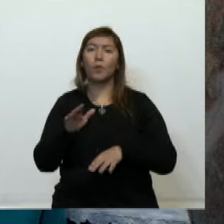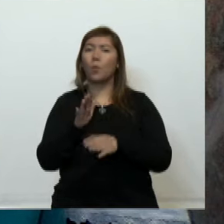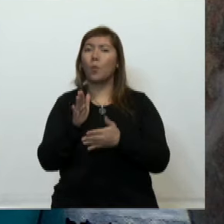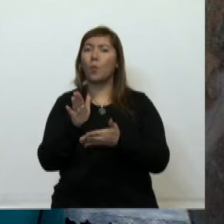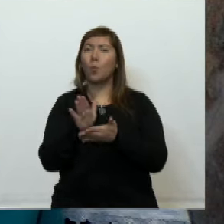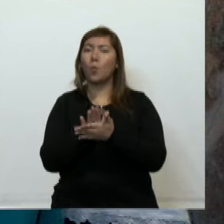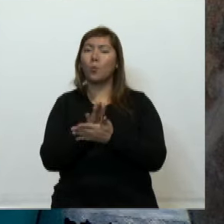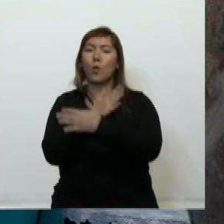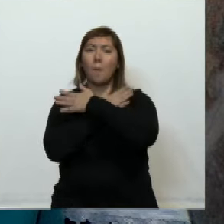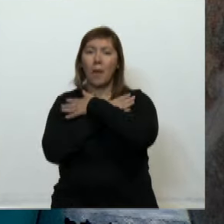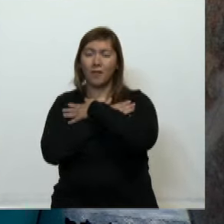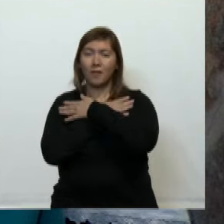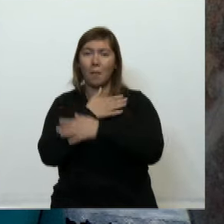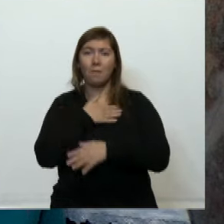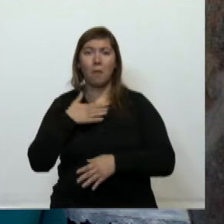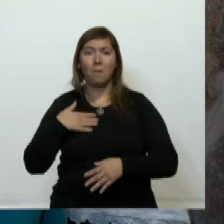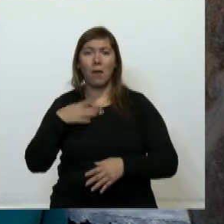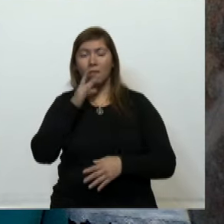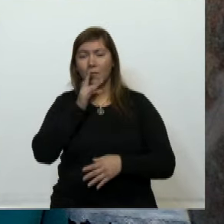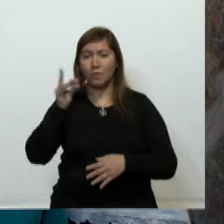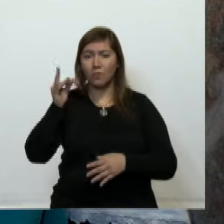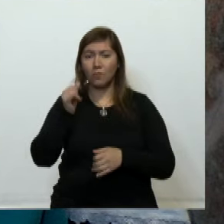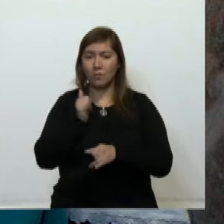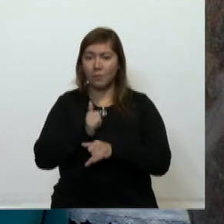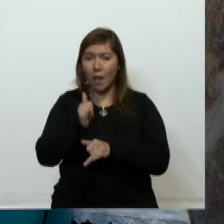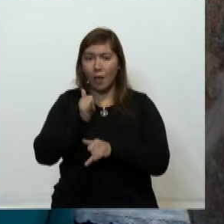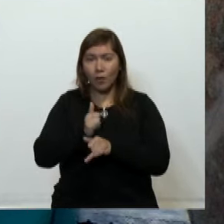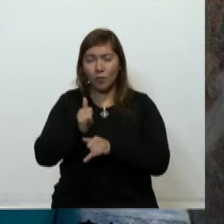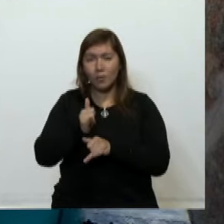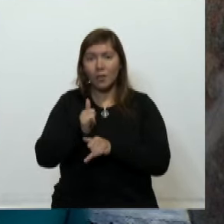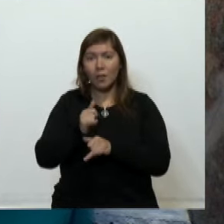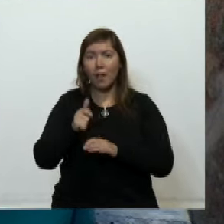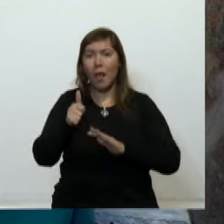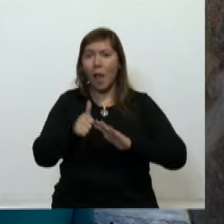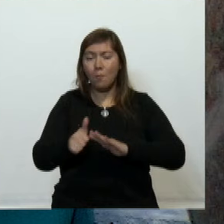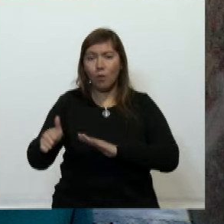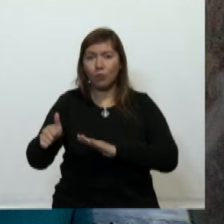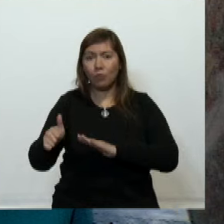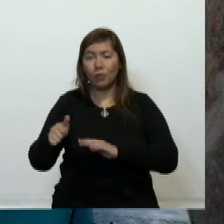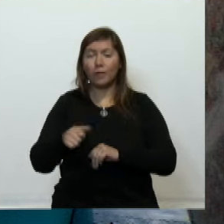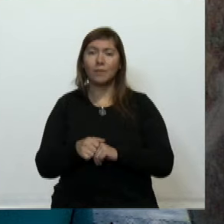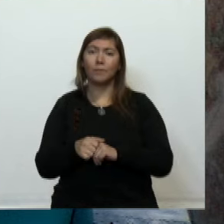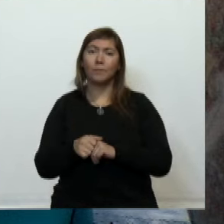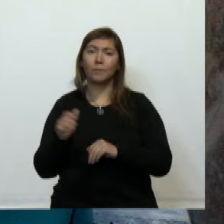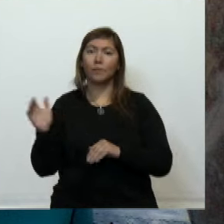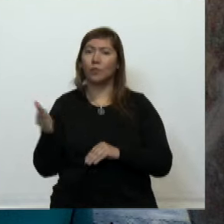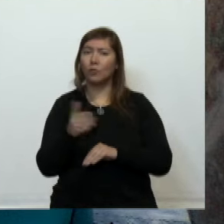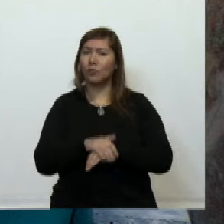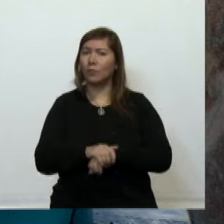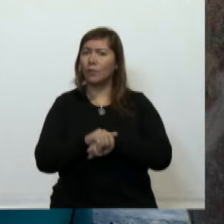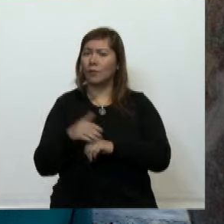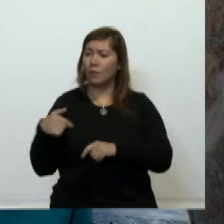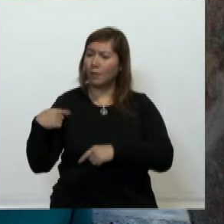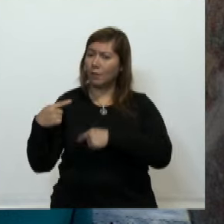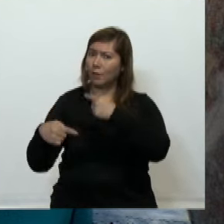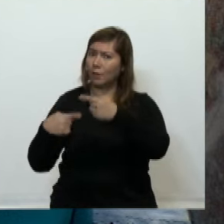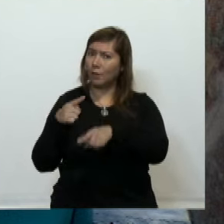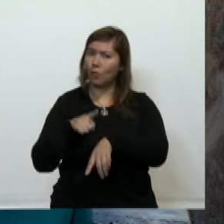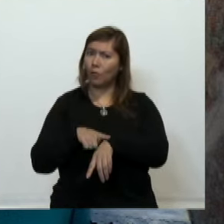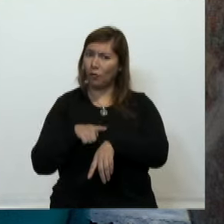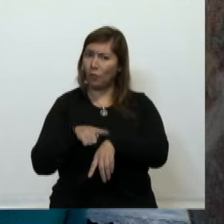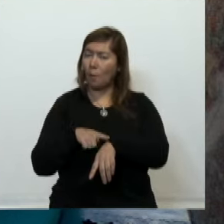de Dios, San José, su esposo, los apóstoles, y cuantos vieron tu amistad entre los tiempos, merezcamos por tu Hijo